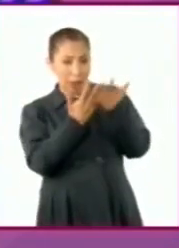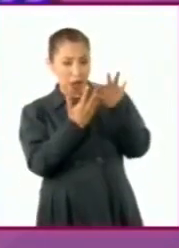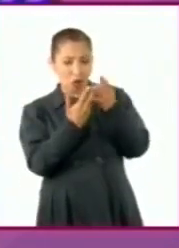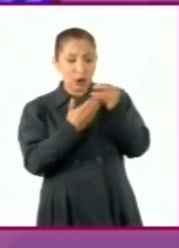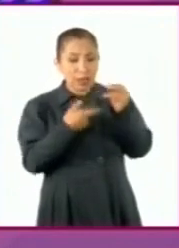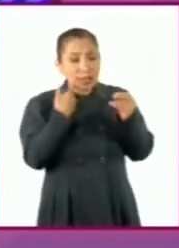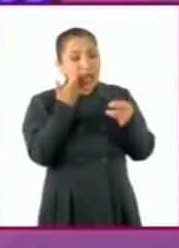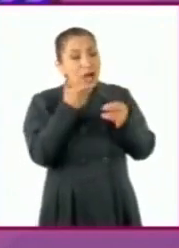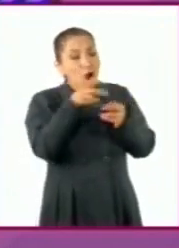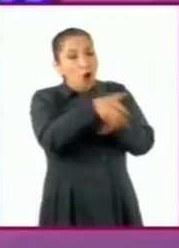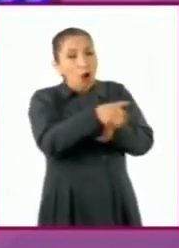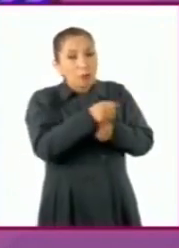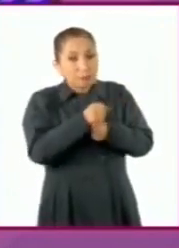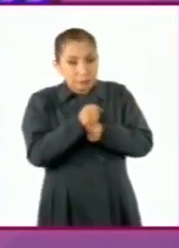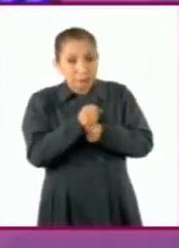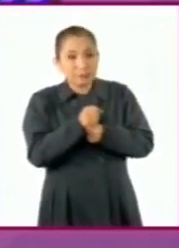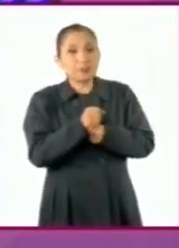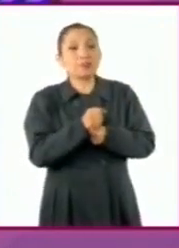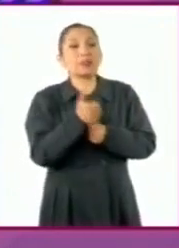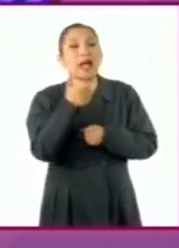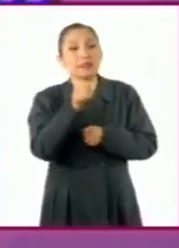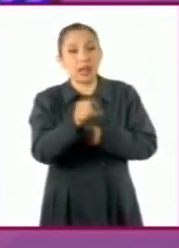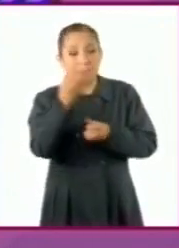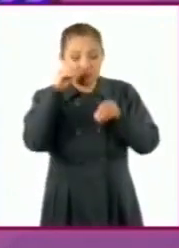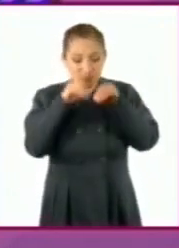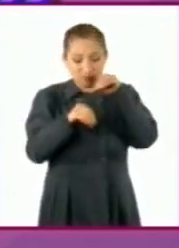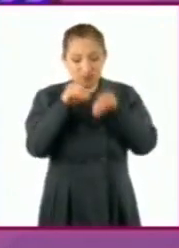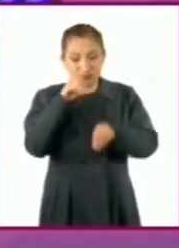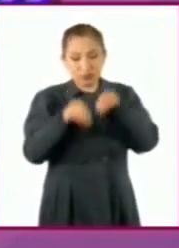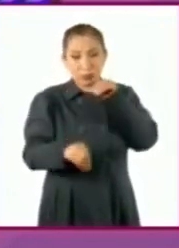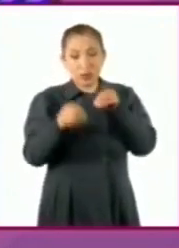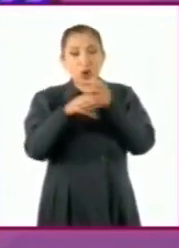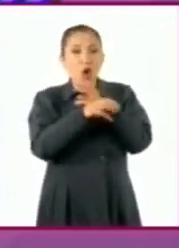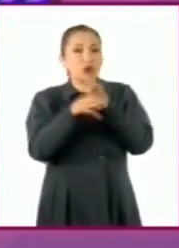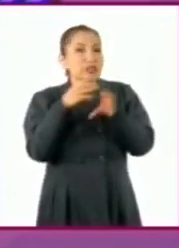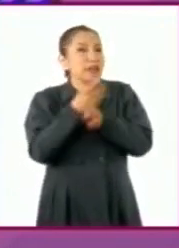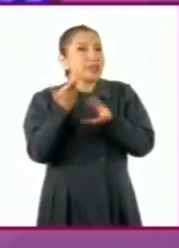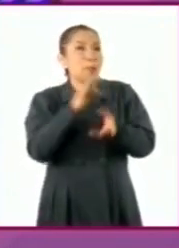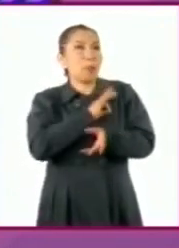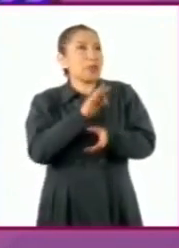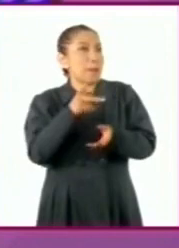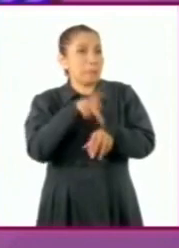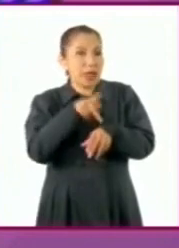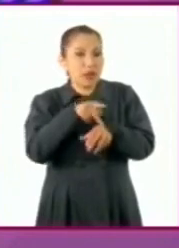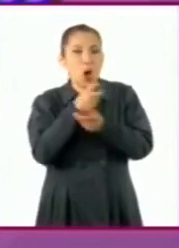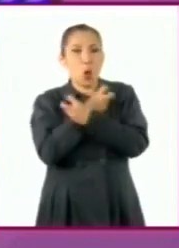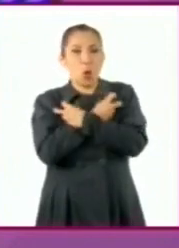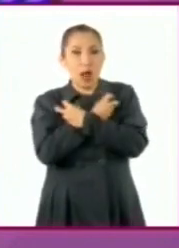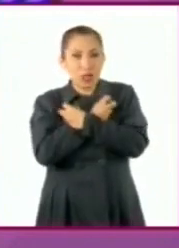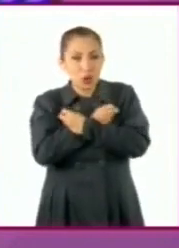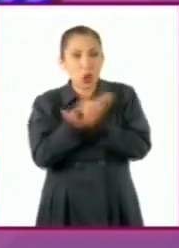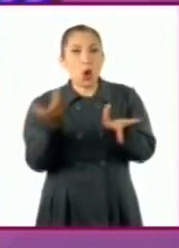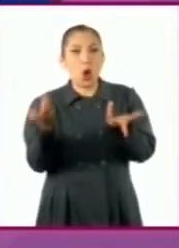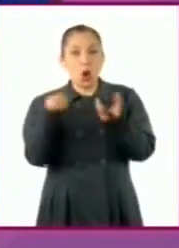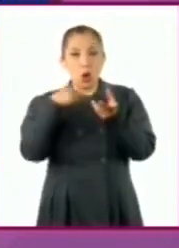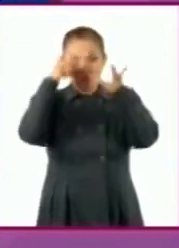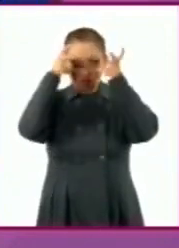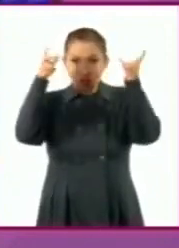que deseaba obtener, y así manufacturó artefactos que podían ser de piedra, hueso, astas o